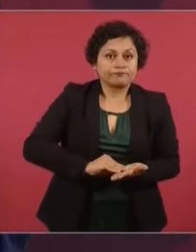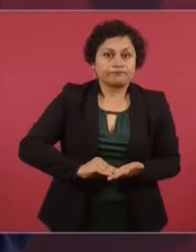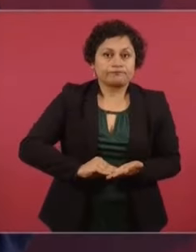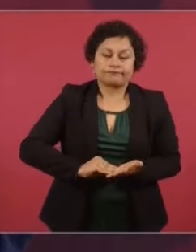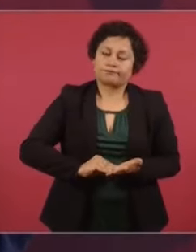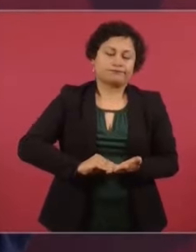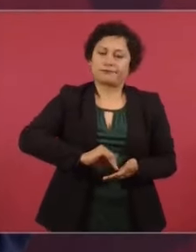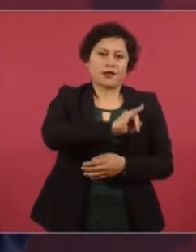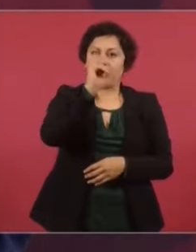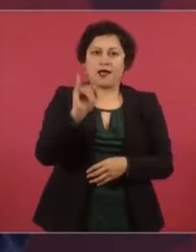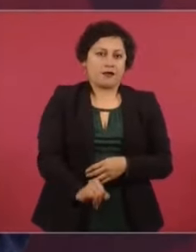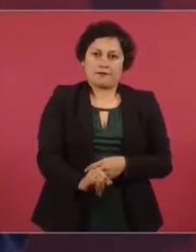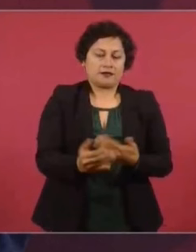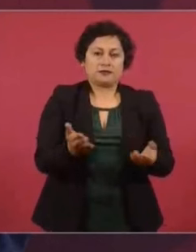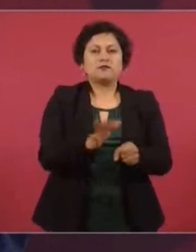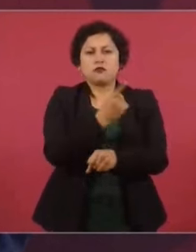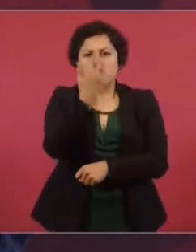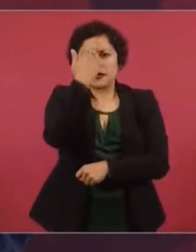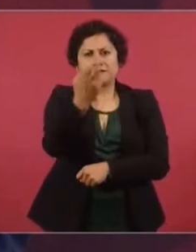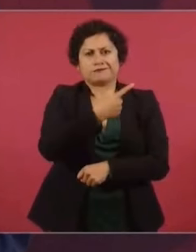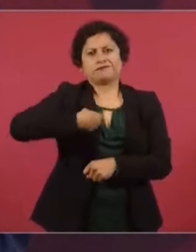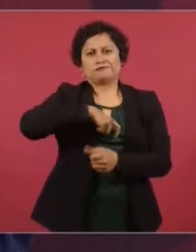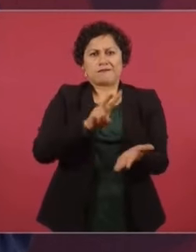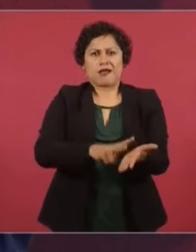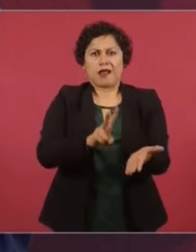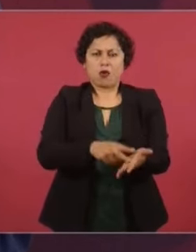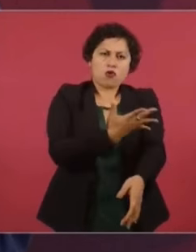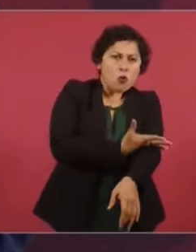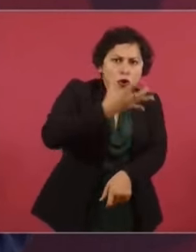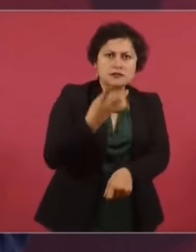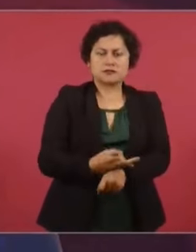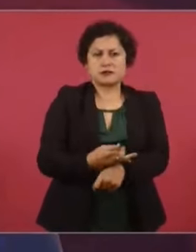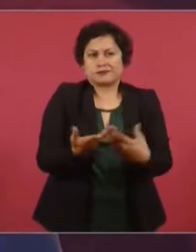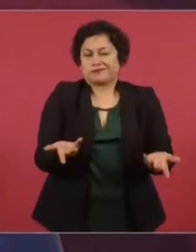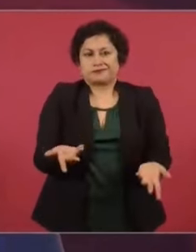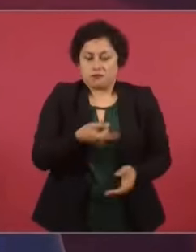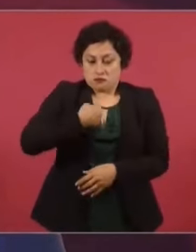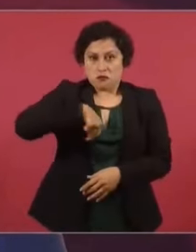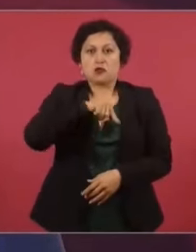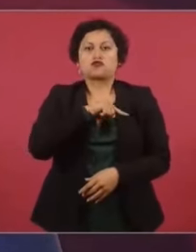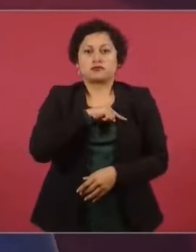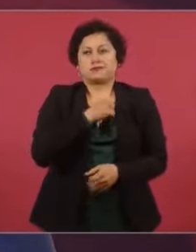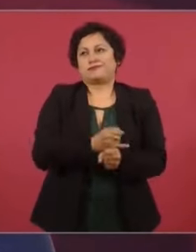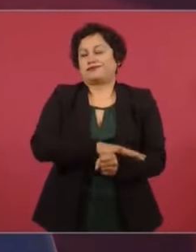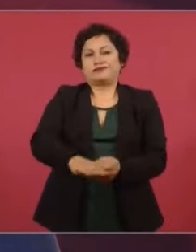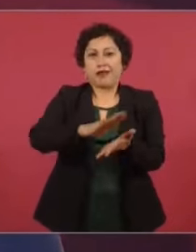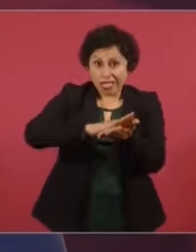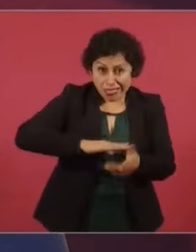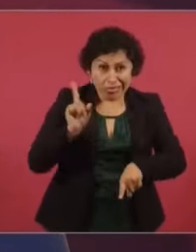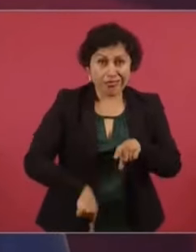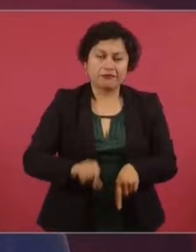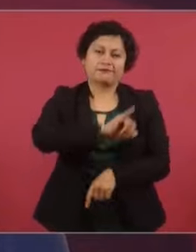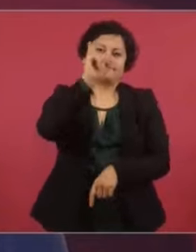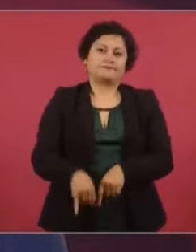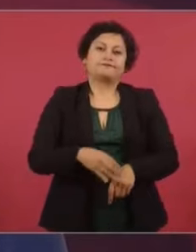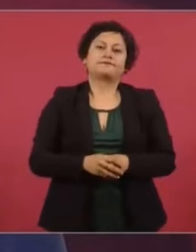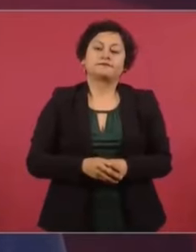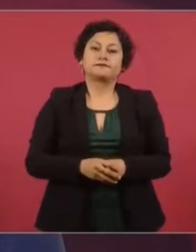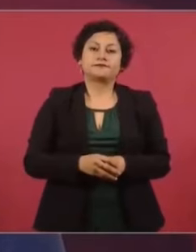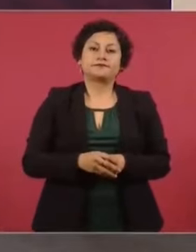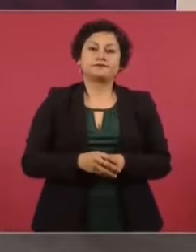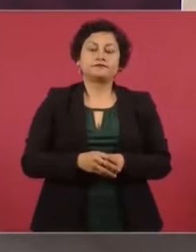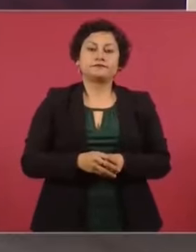Es un asunto de convicciones, de principios, de honestidad. Nosotros no nos atreveríamos a hacer algo así. Lo que se